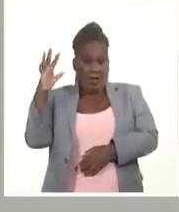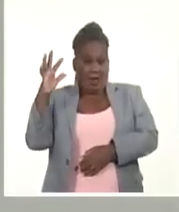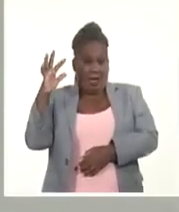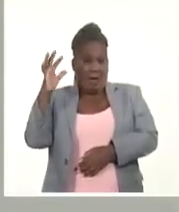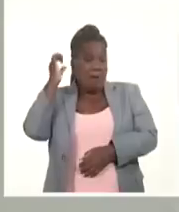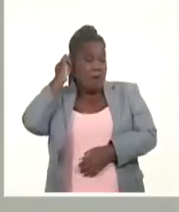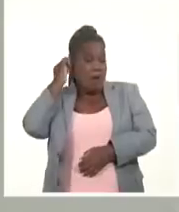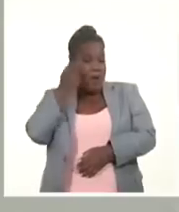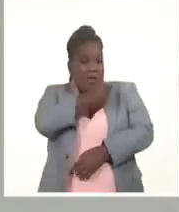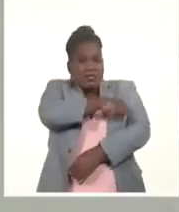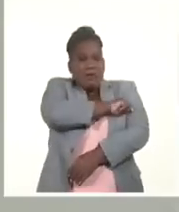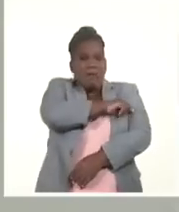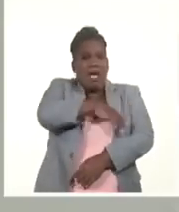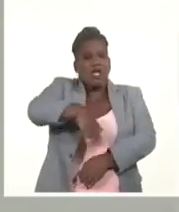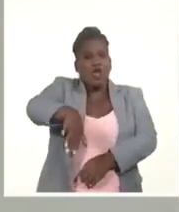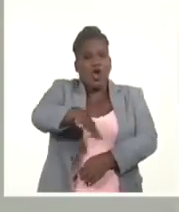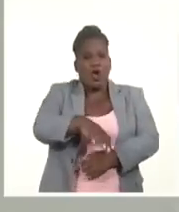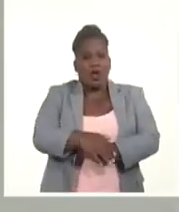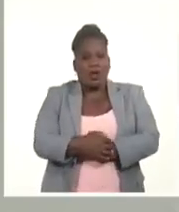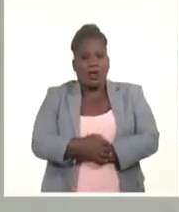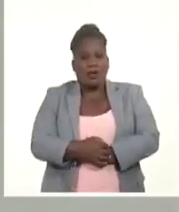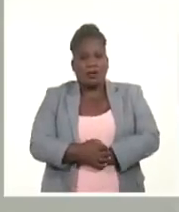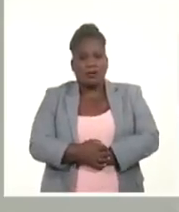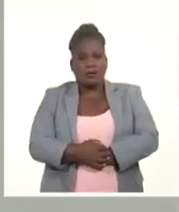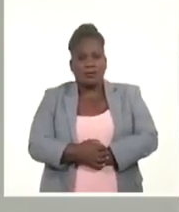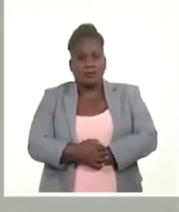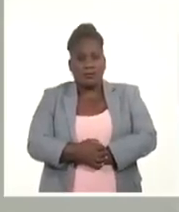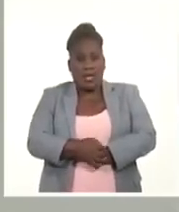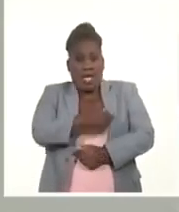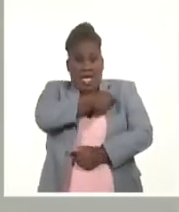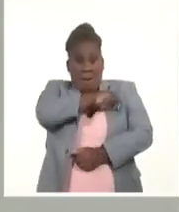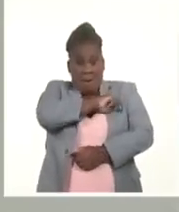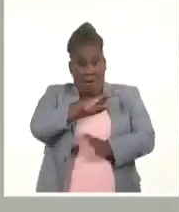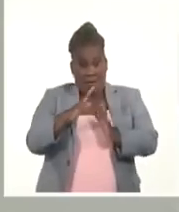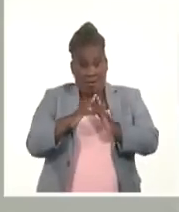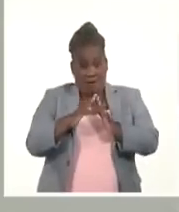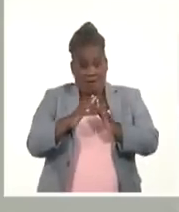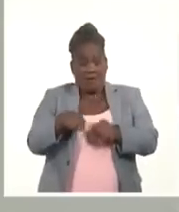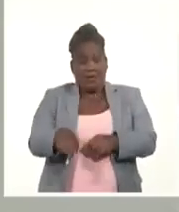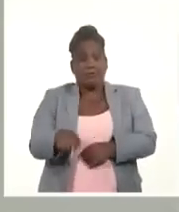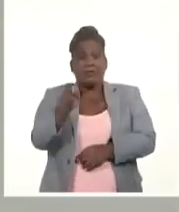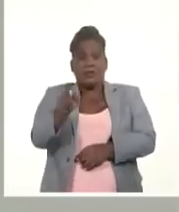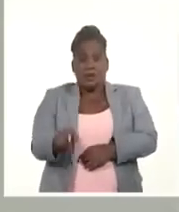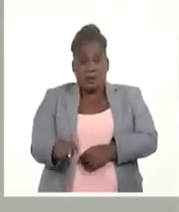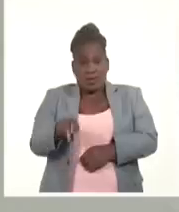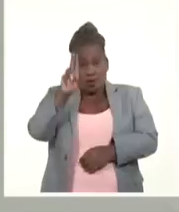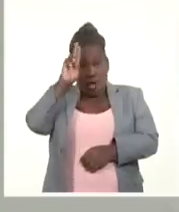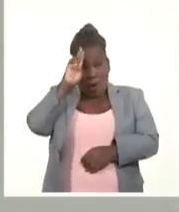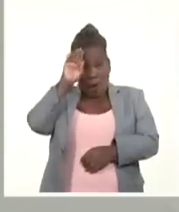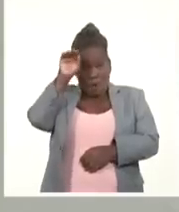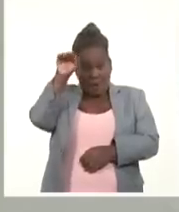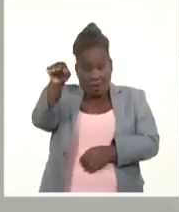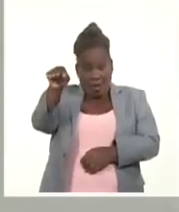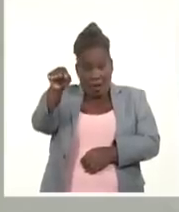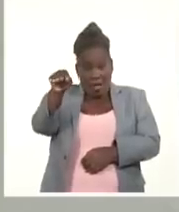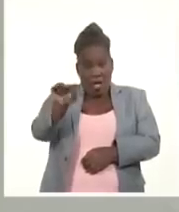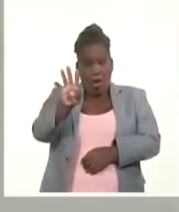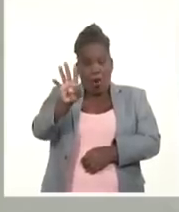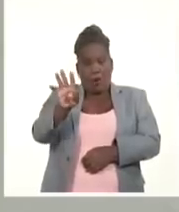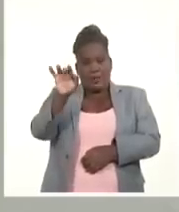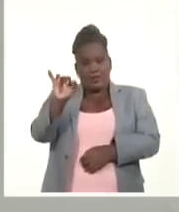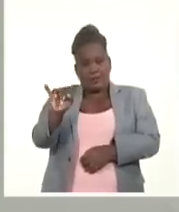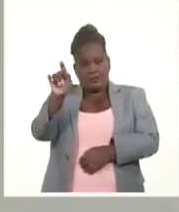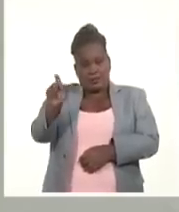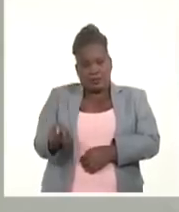nacionalidad española. De los pacientes que continúan hospitalizados, son 46